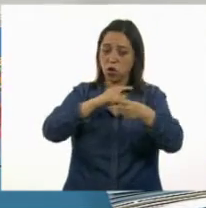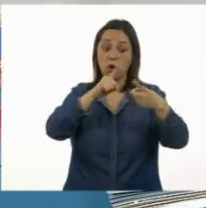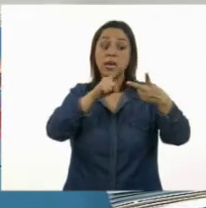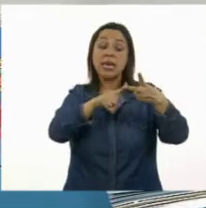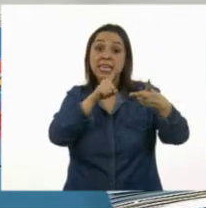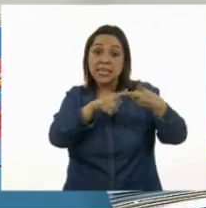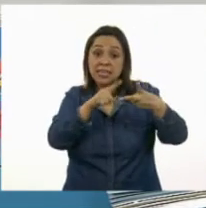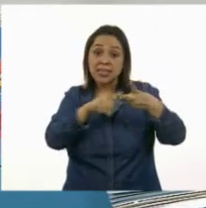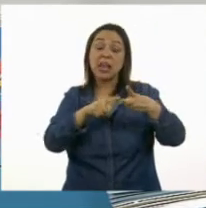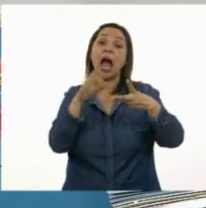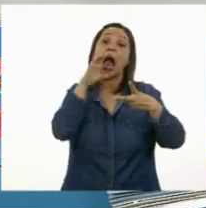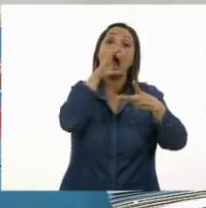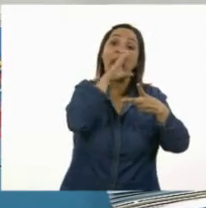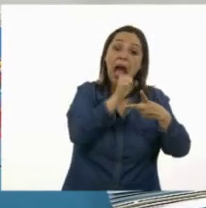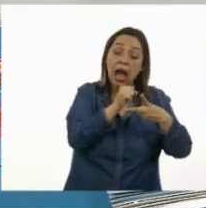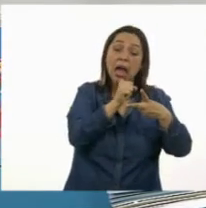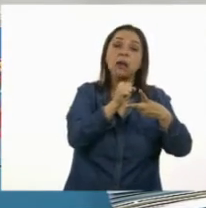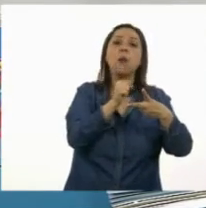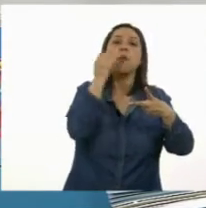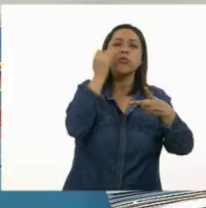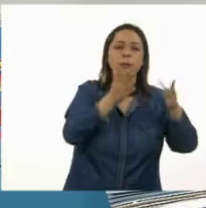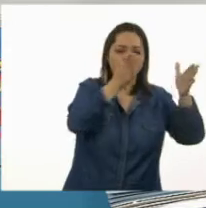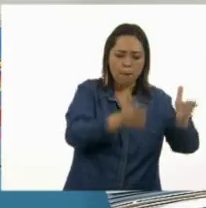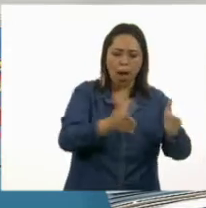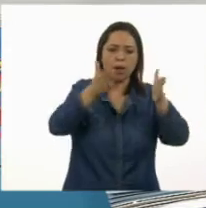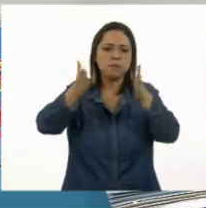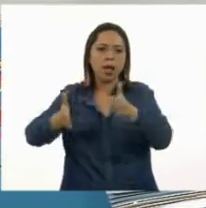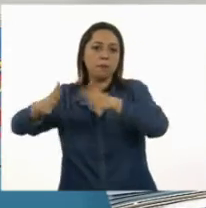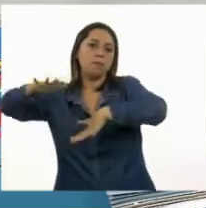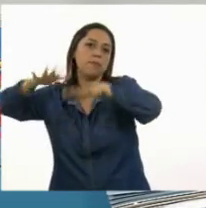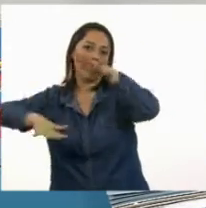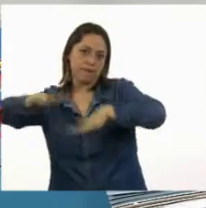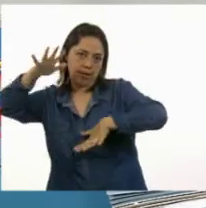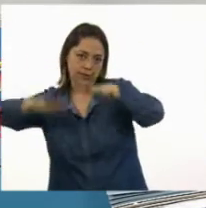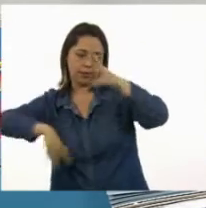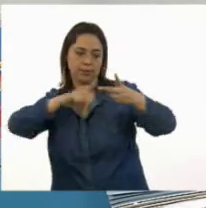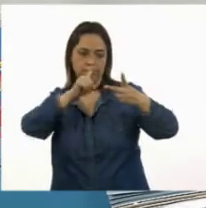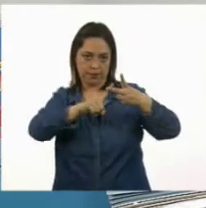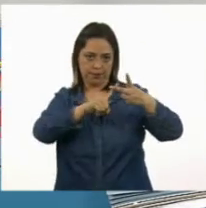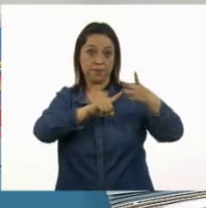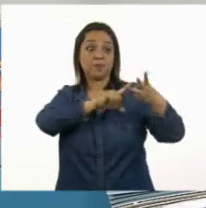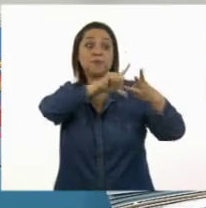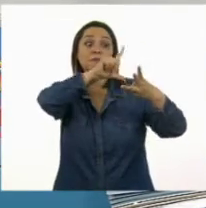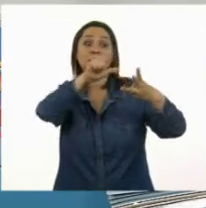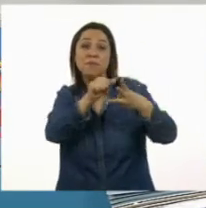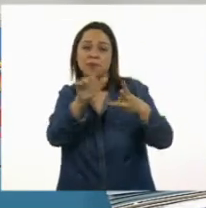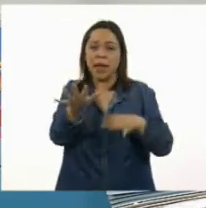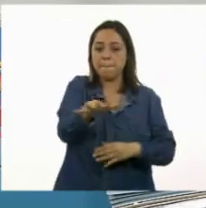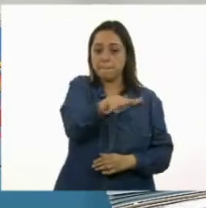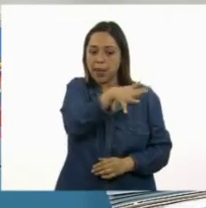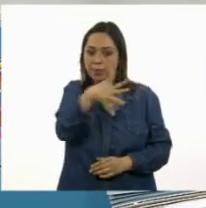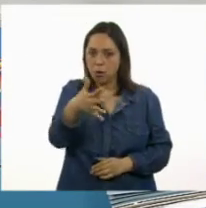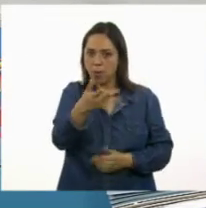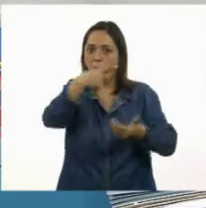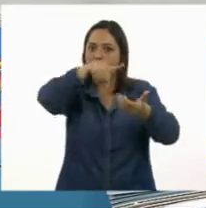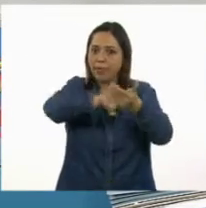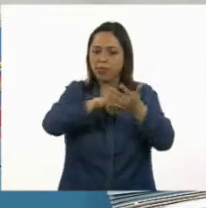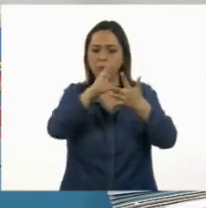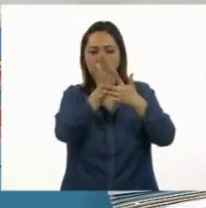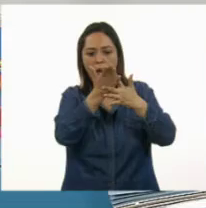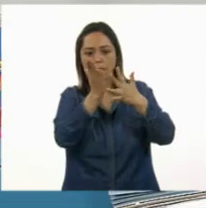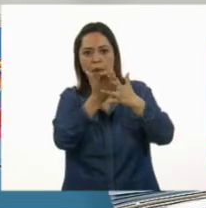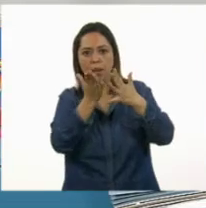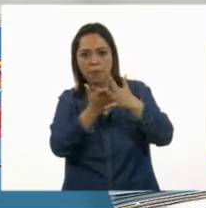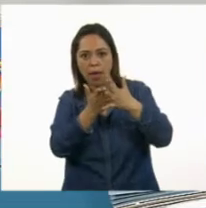estacionales. En el grupo de clima templado encontramos los subgrupos que habíamos dicho, con lluvias todo el